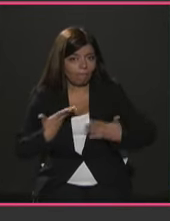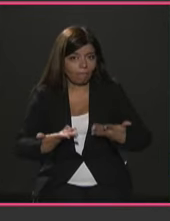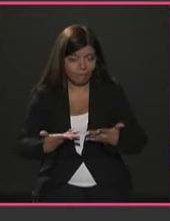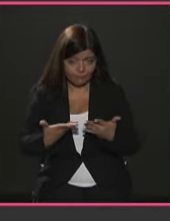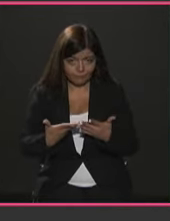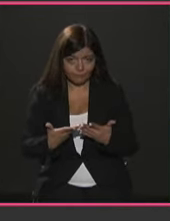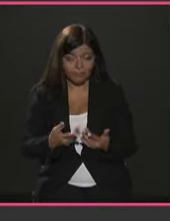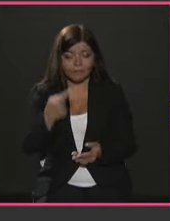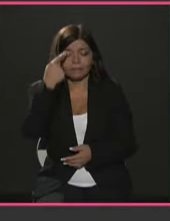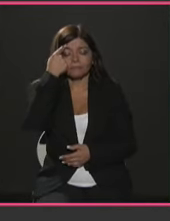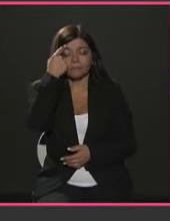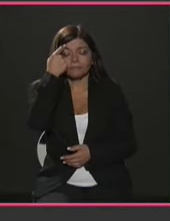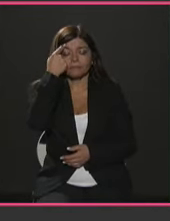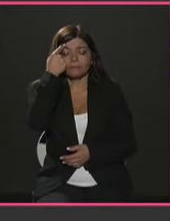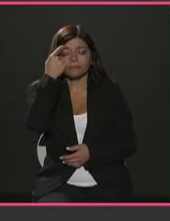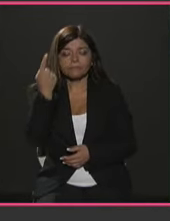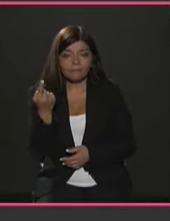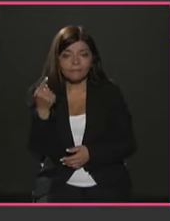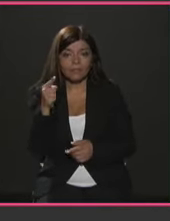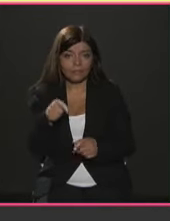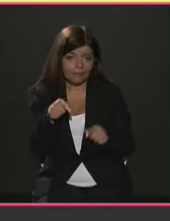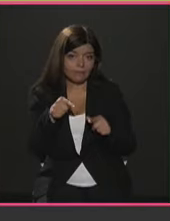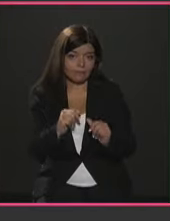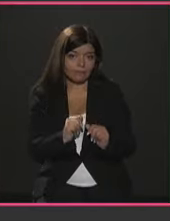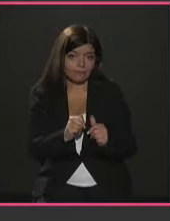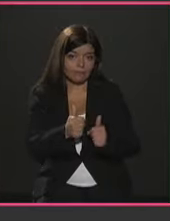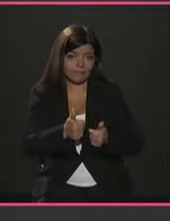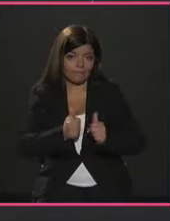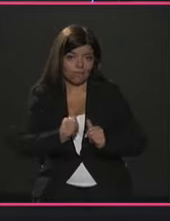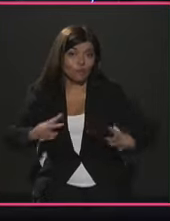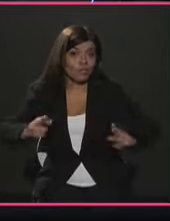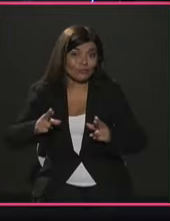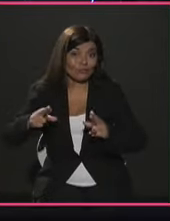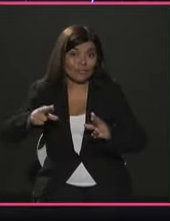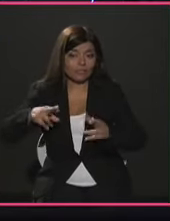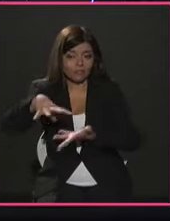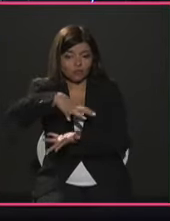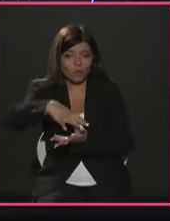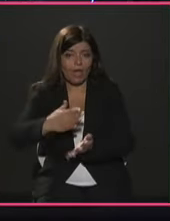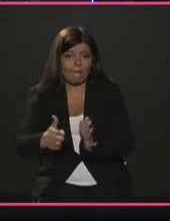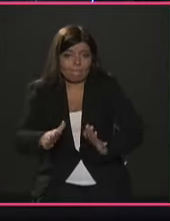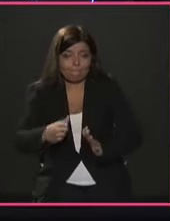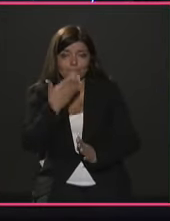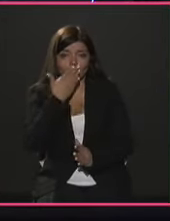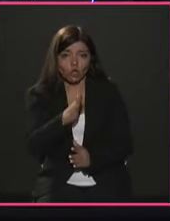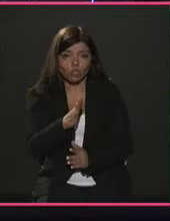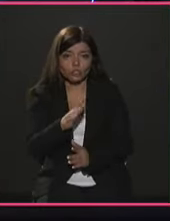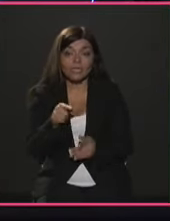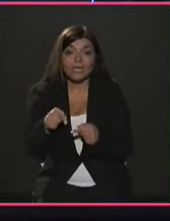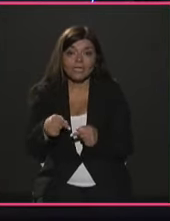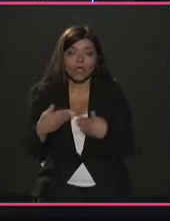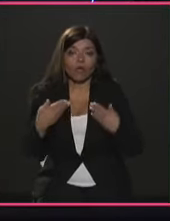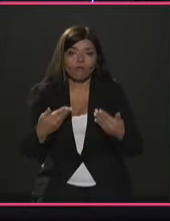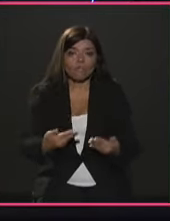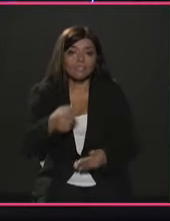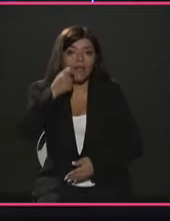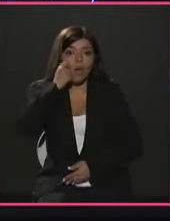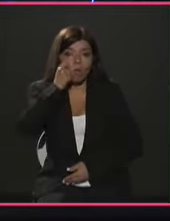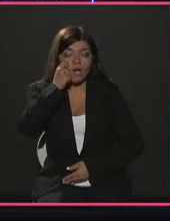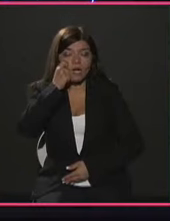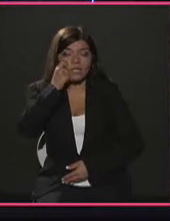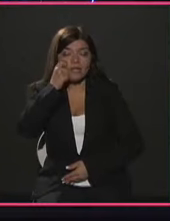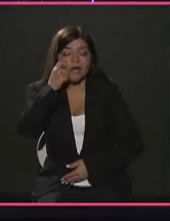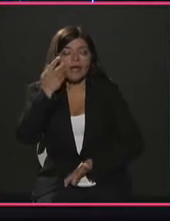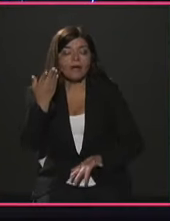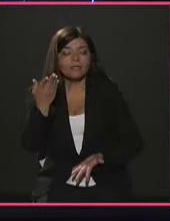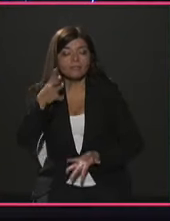pensar eh este desafío eh gigantesco que ofrece la humanidad desde la